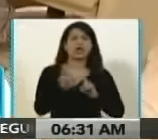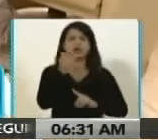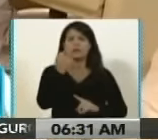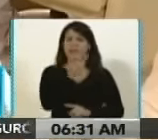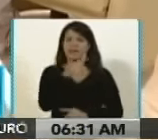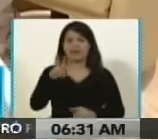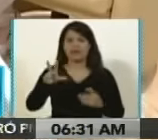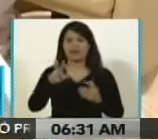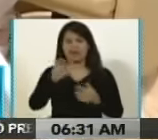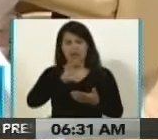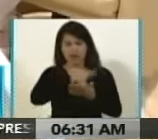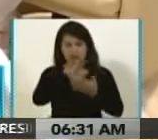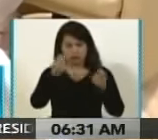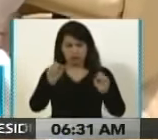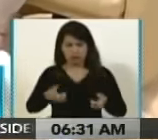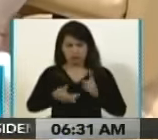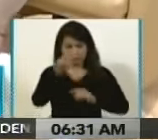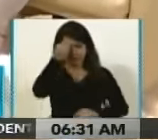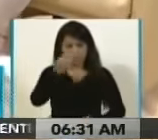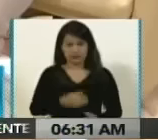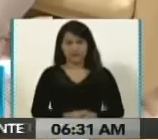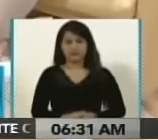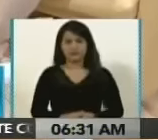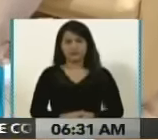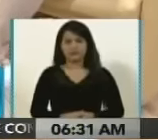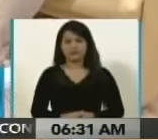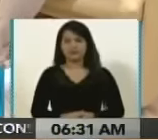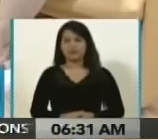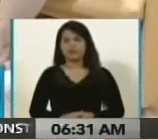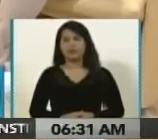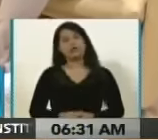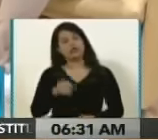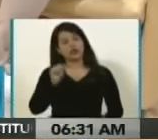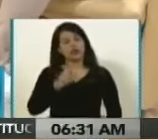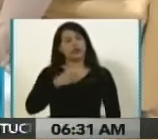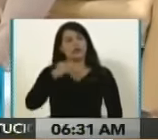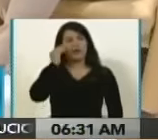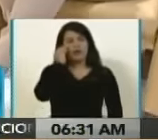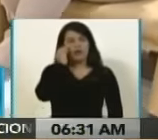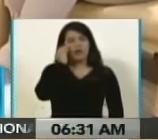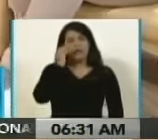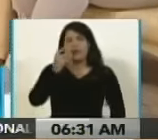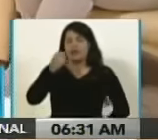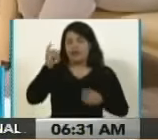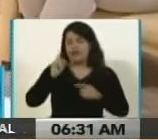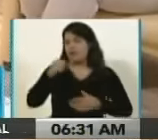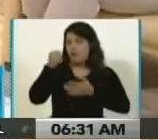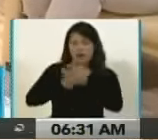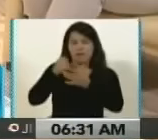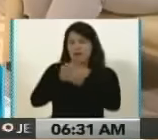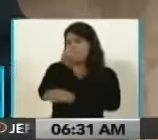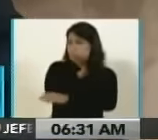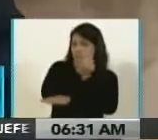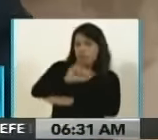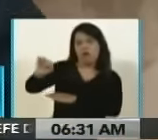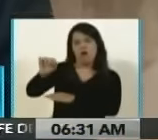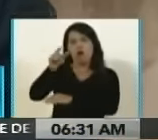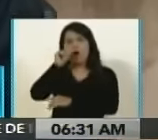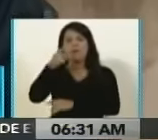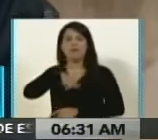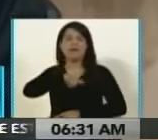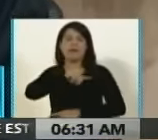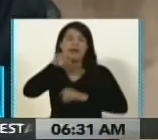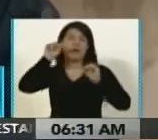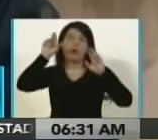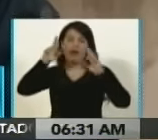enero? Bueno, por supuesto que pensamos lograr el derrocamiento de Pérez Jiménez, pues por eso trabajábamos, ¿no? Ahora, ¿cómo